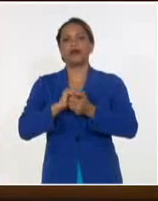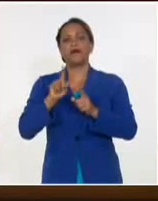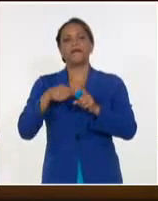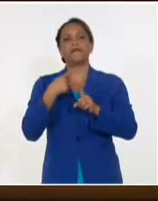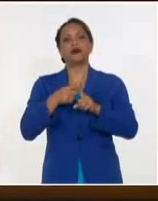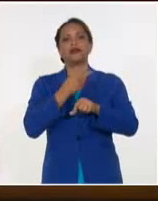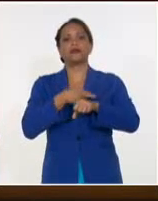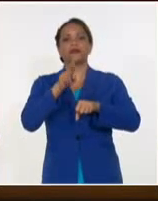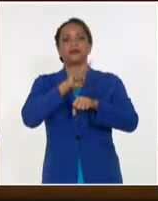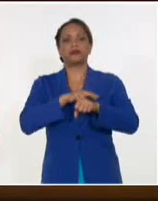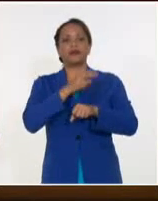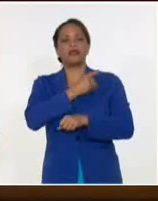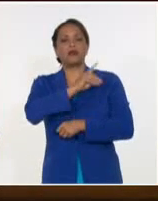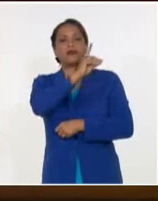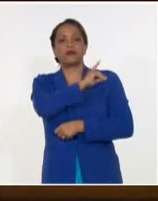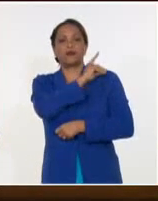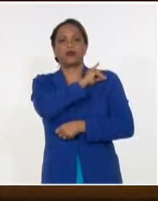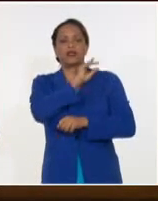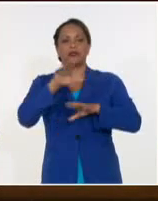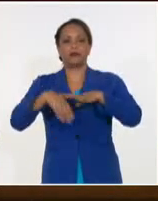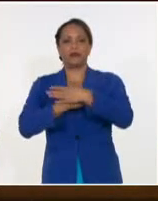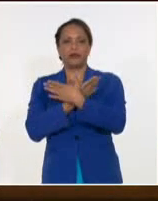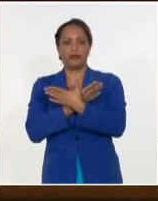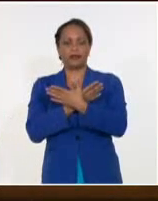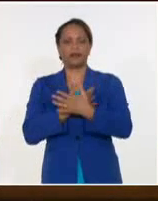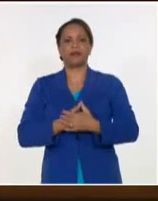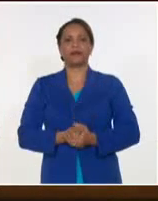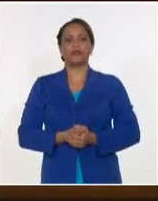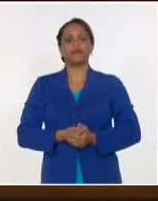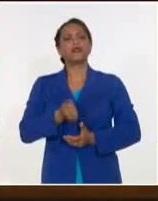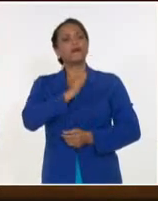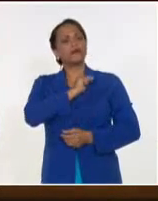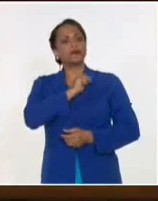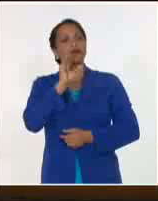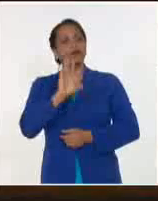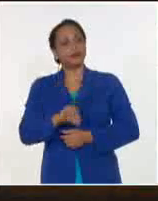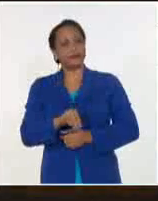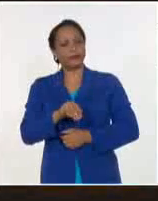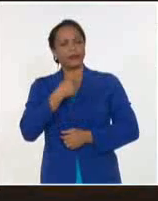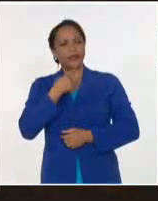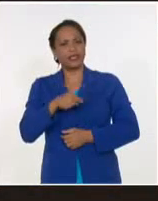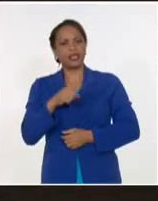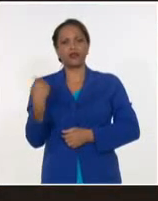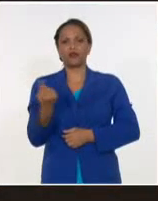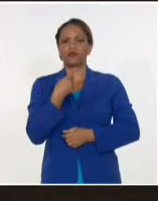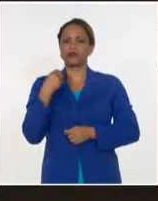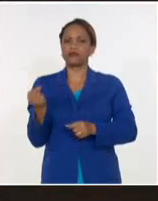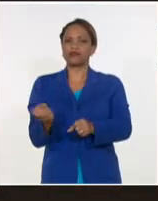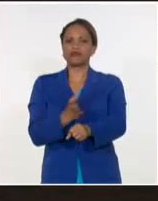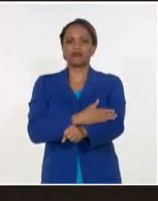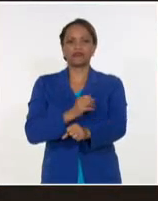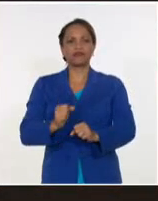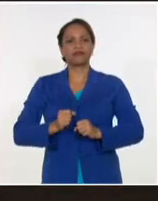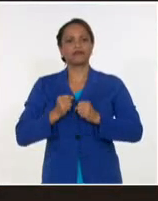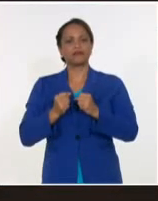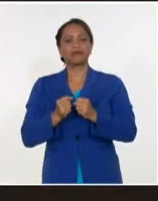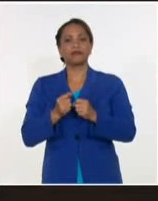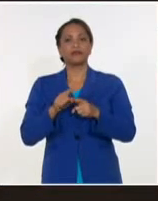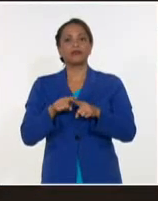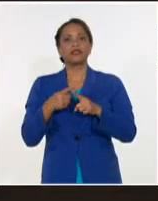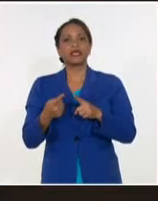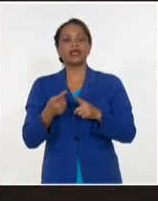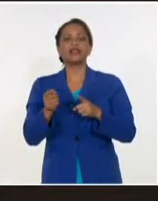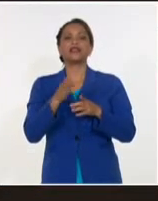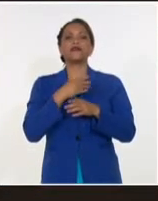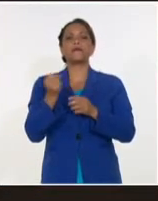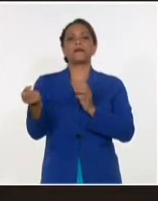representaciones diplomáticas y consulares. Quiero decirles que nos enorgullecen y reconfortan mucho los disímiles